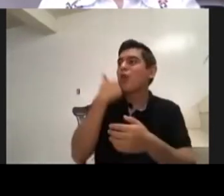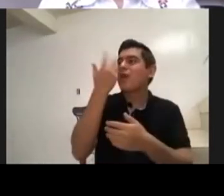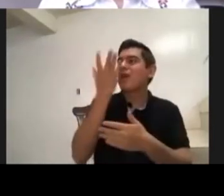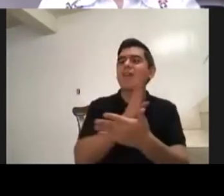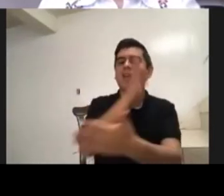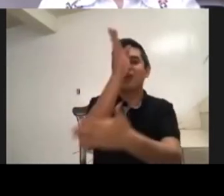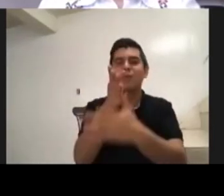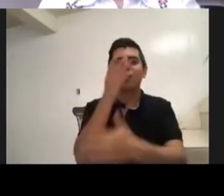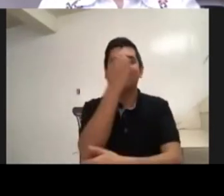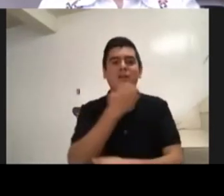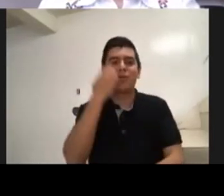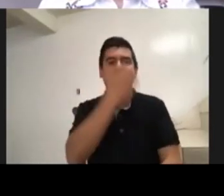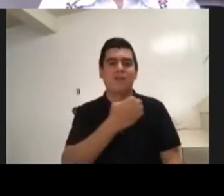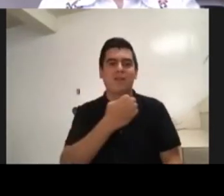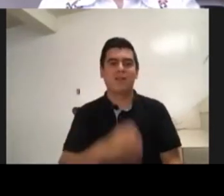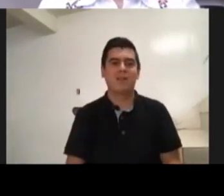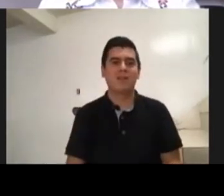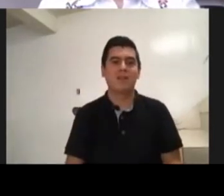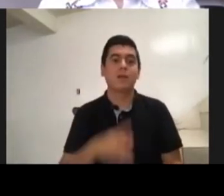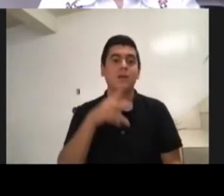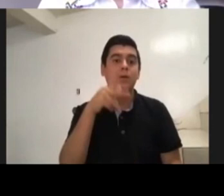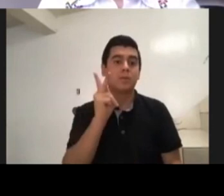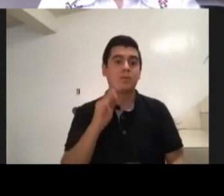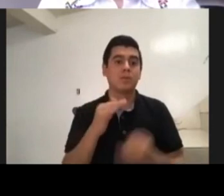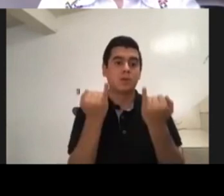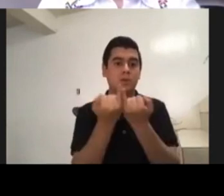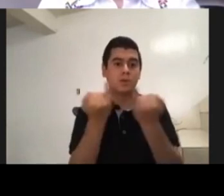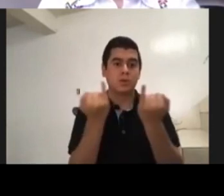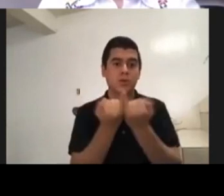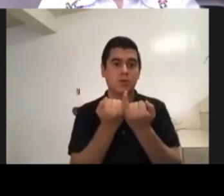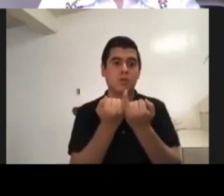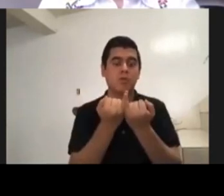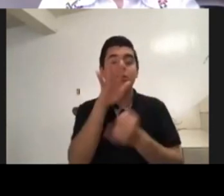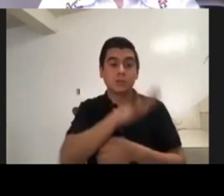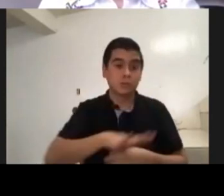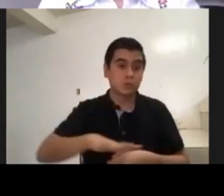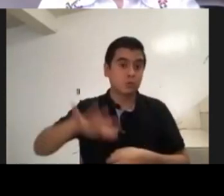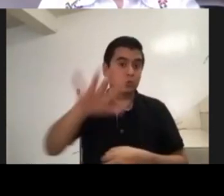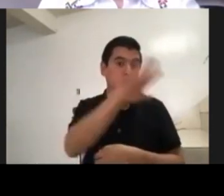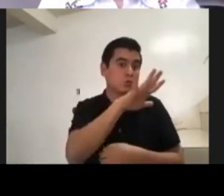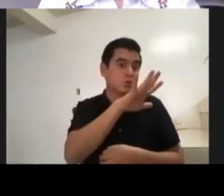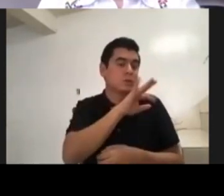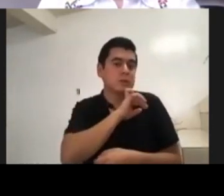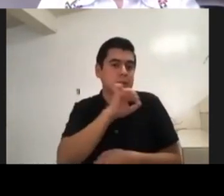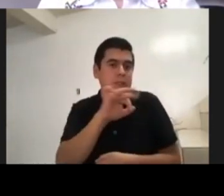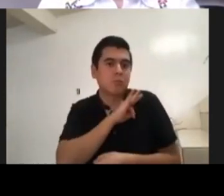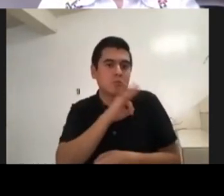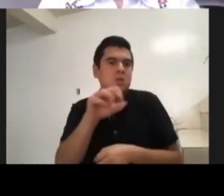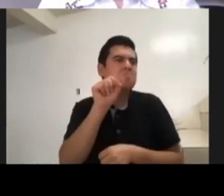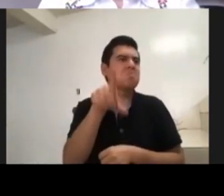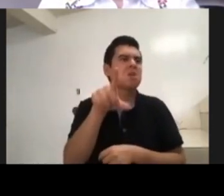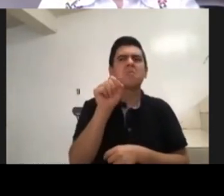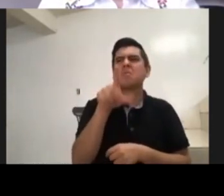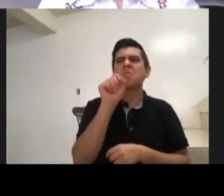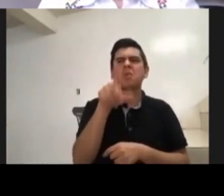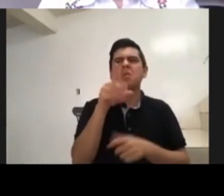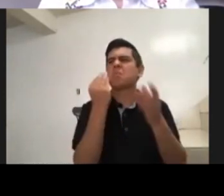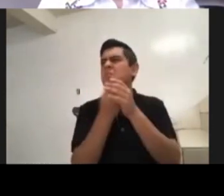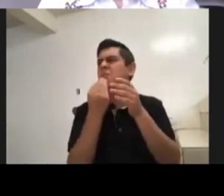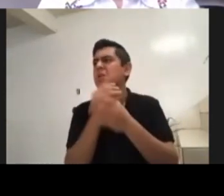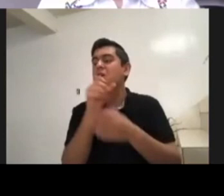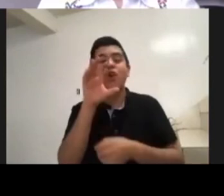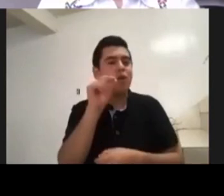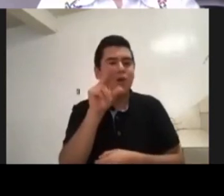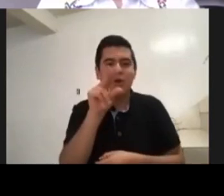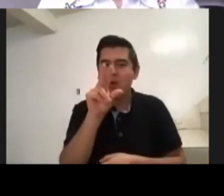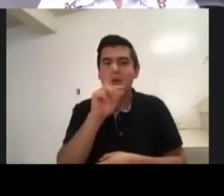De nosotros depende que no regresen a lo mismo. De nosotros depende primero buscarles a todos, animarlos,